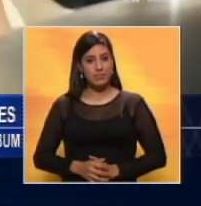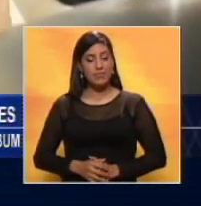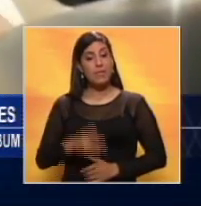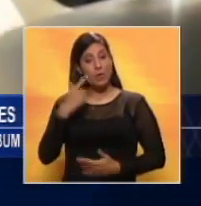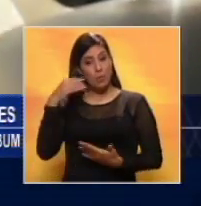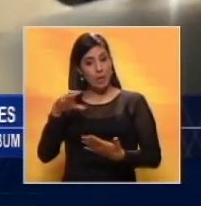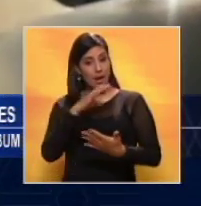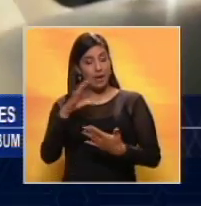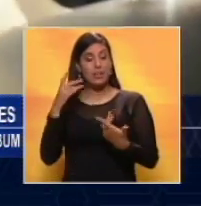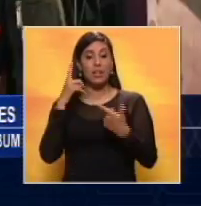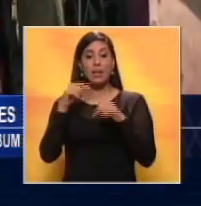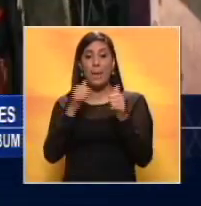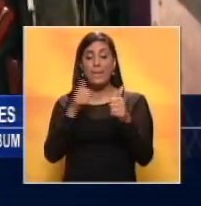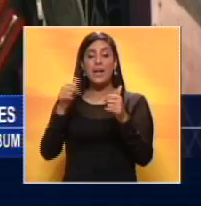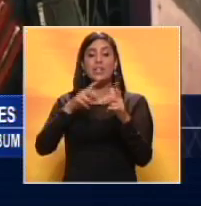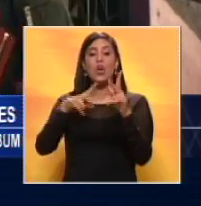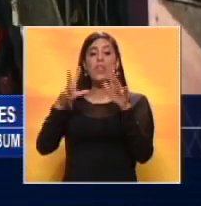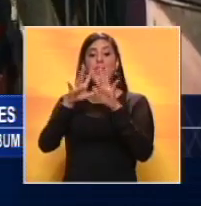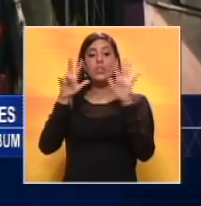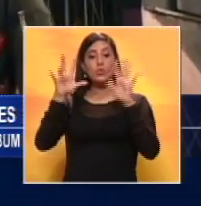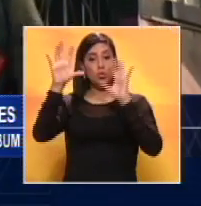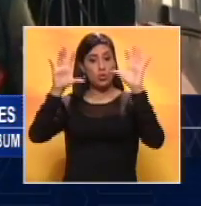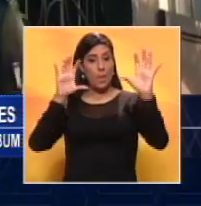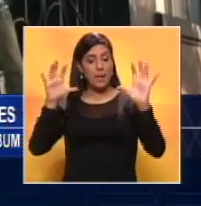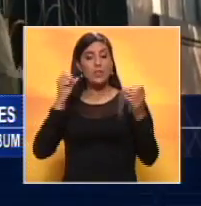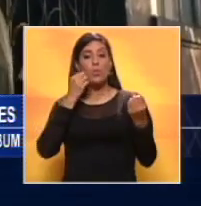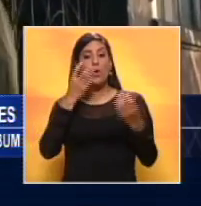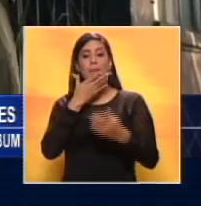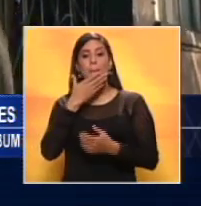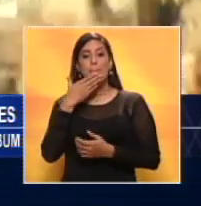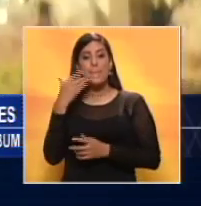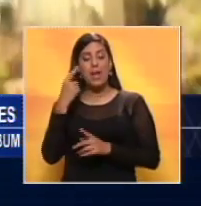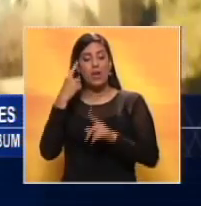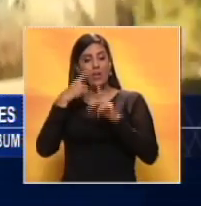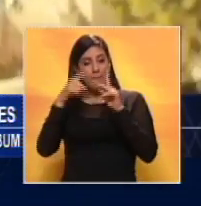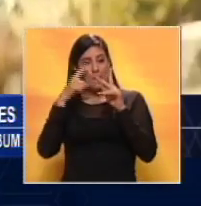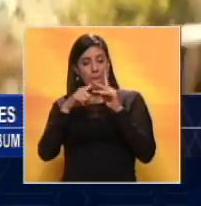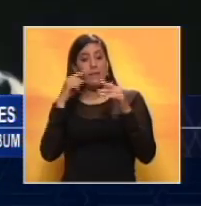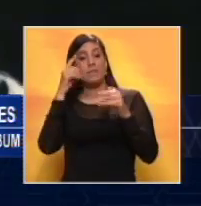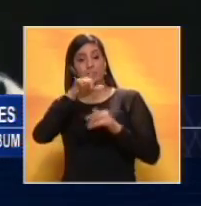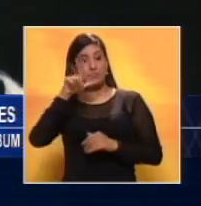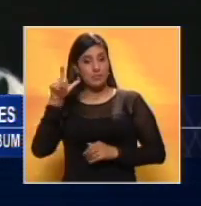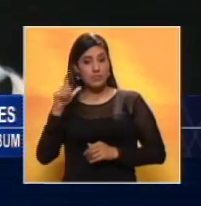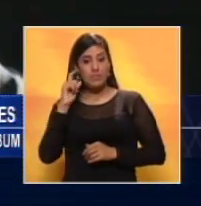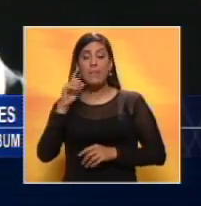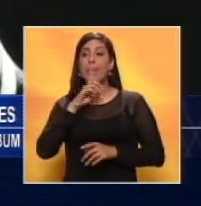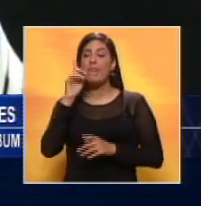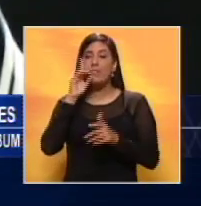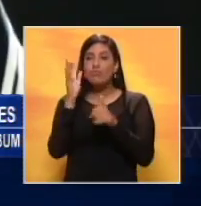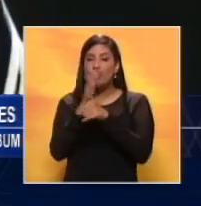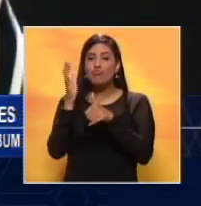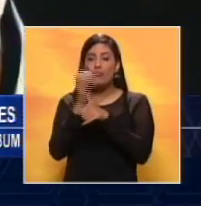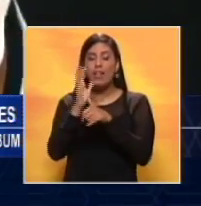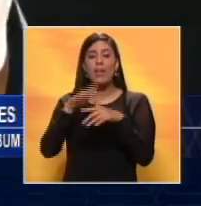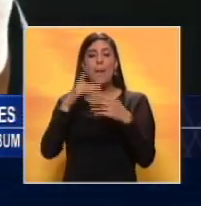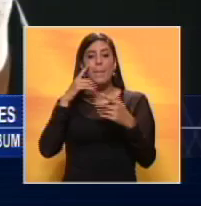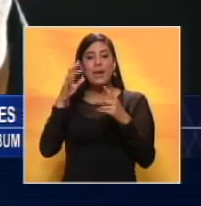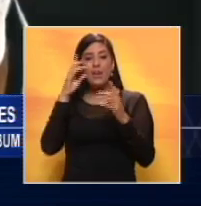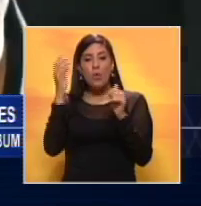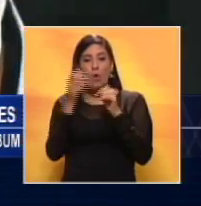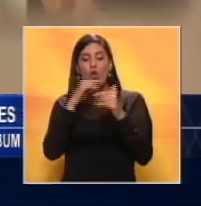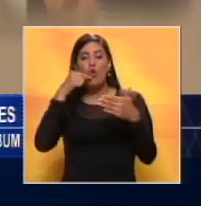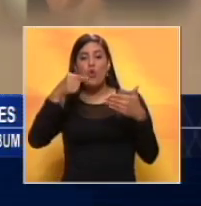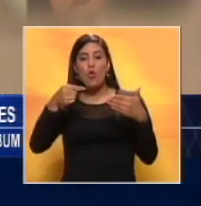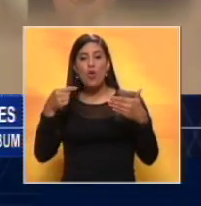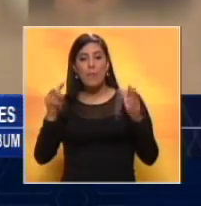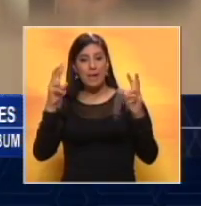El cantante de bachata se paseó por 18 países para dejar una serie de pistas que sus fanáticos debían encontrar para descubrir los